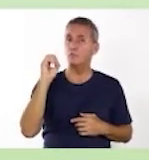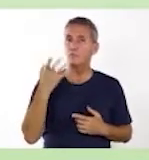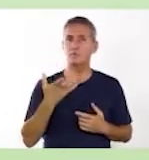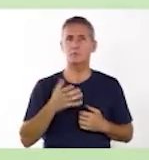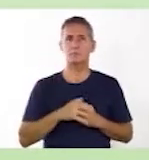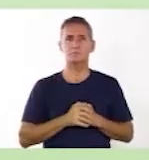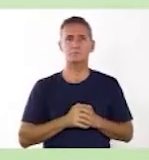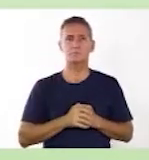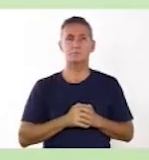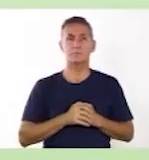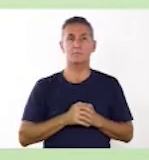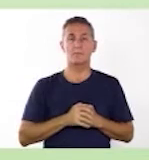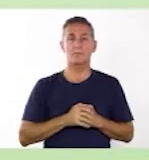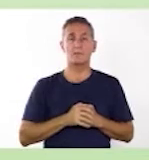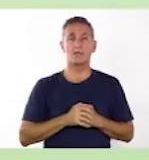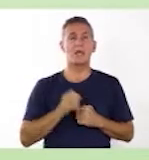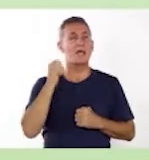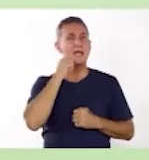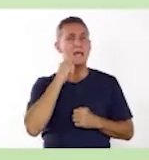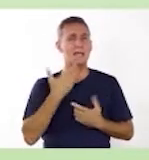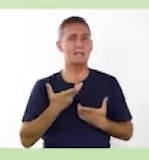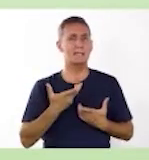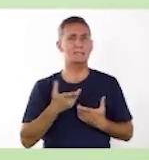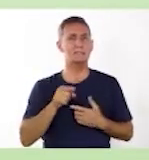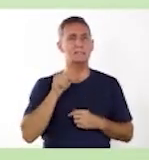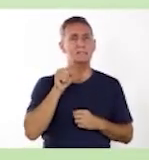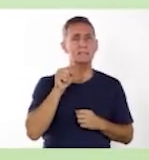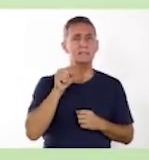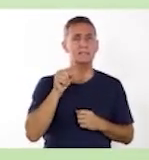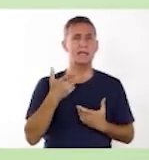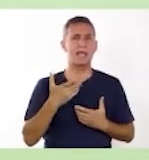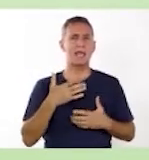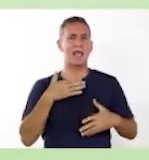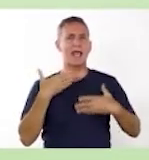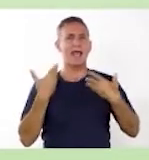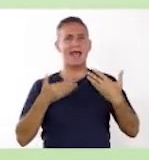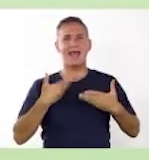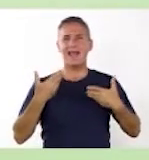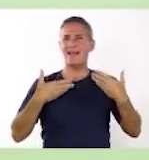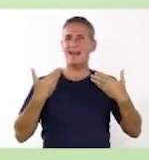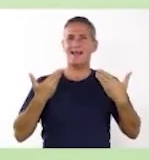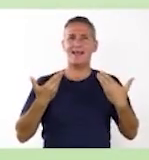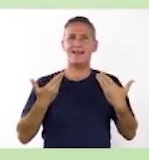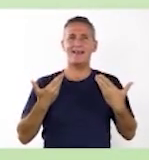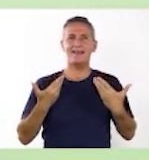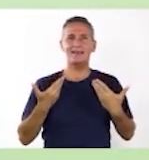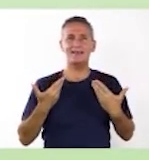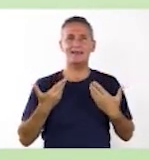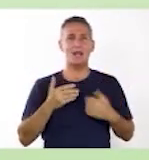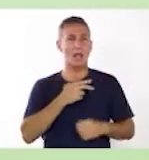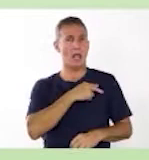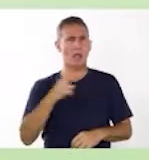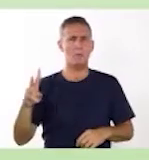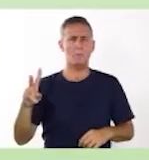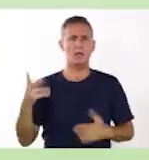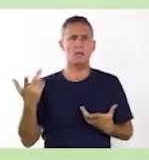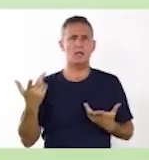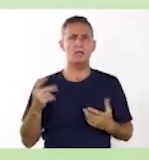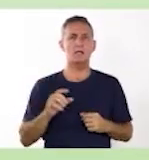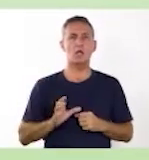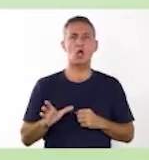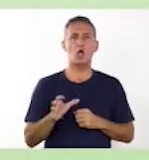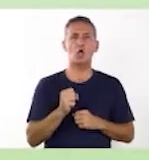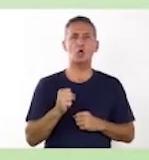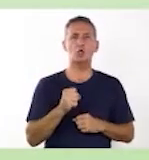de Tartufo. Y además de esto, ella es alegre, es simpática,